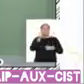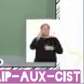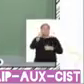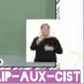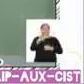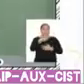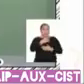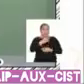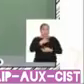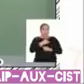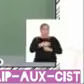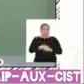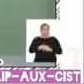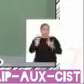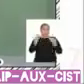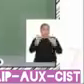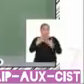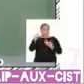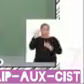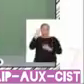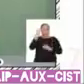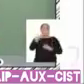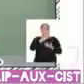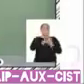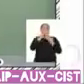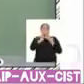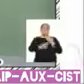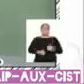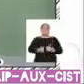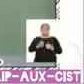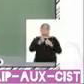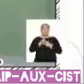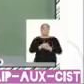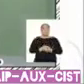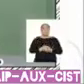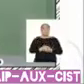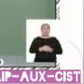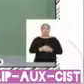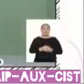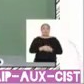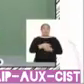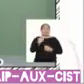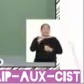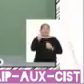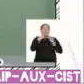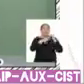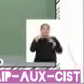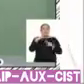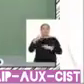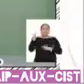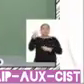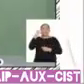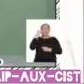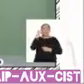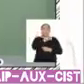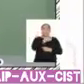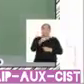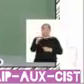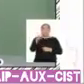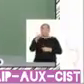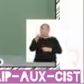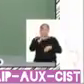su gran interés, que tiene que ver con el futuro y con su proyecto de vida. Es muy recurrente que los jóvenes en esta etapa